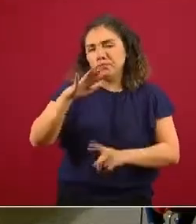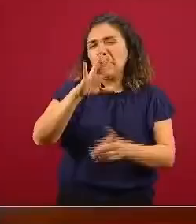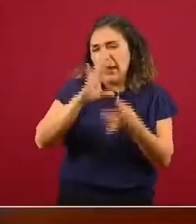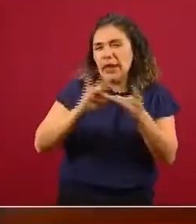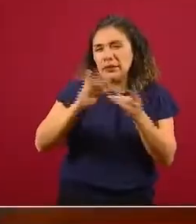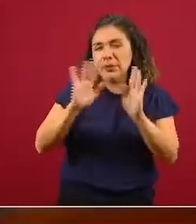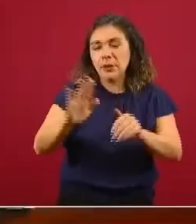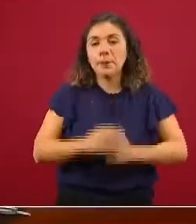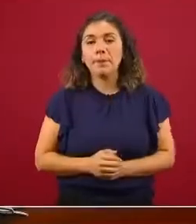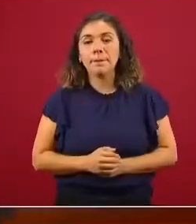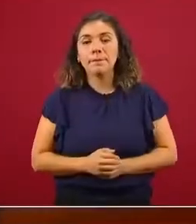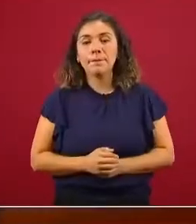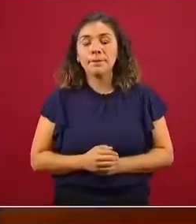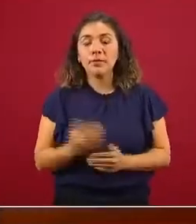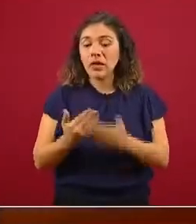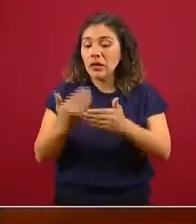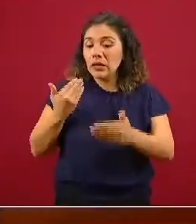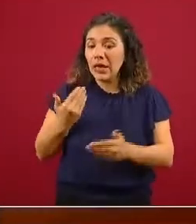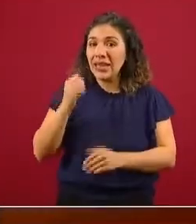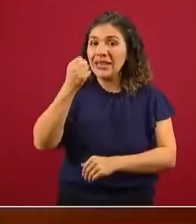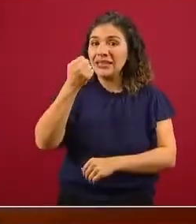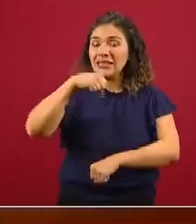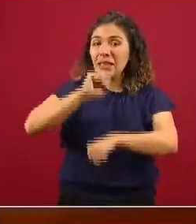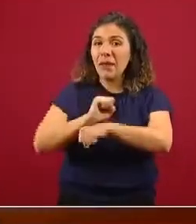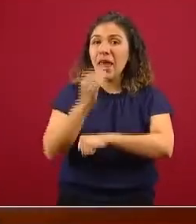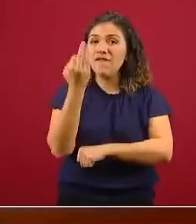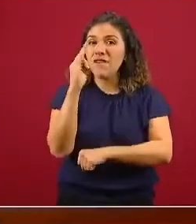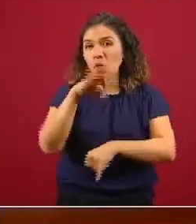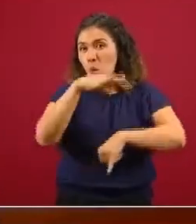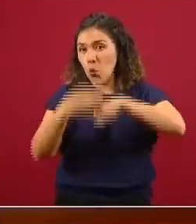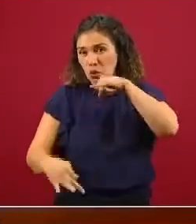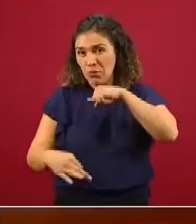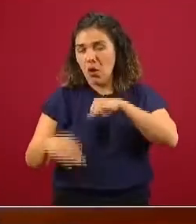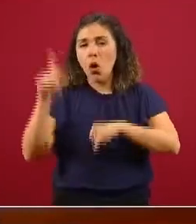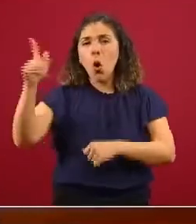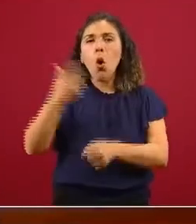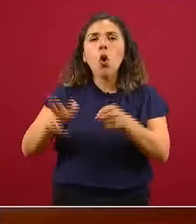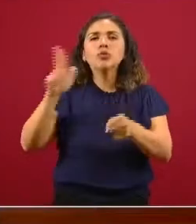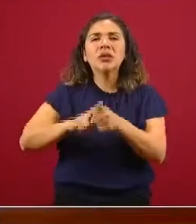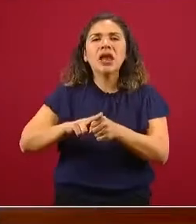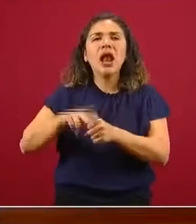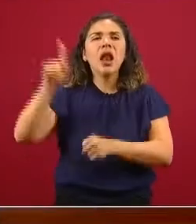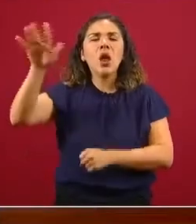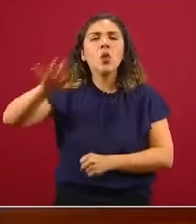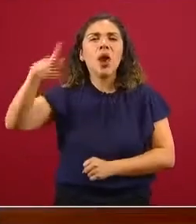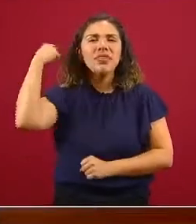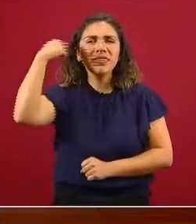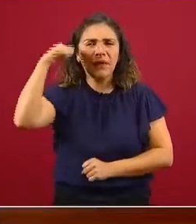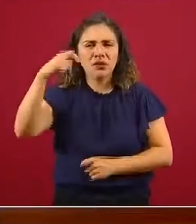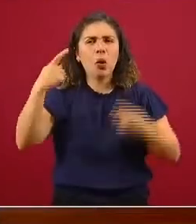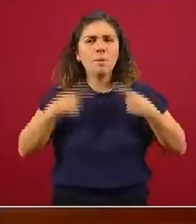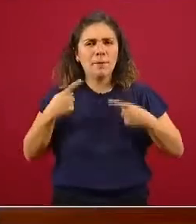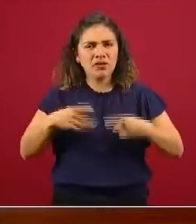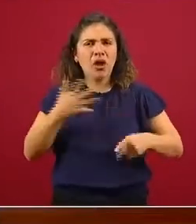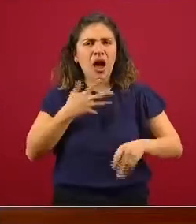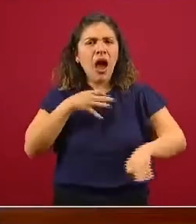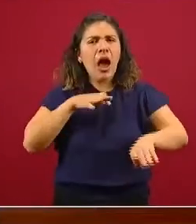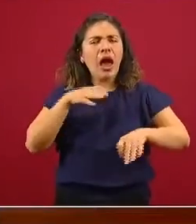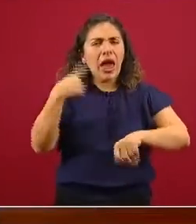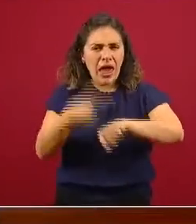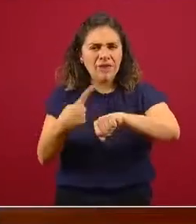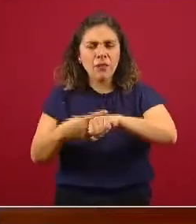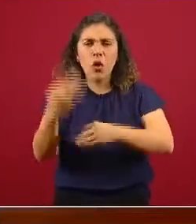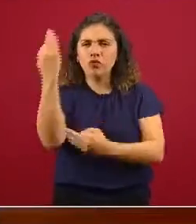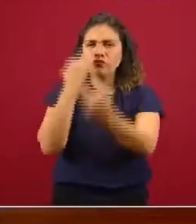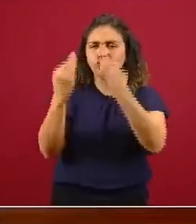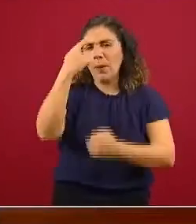contexto. Desde la última semana de febrero del presente año, en el Hospital Regional de Tabasco, los pacientes que recibieron